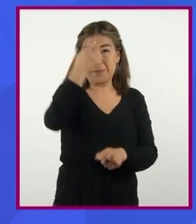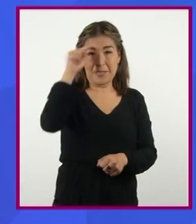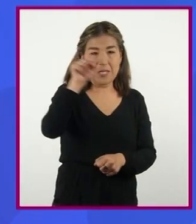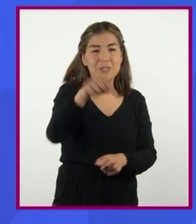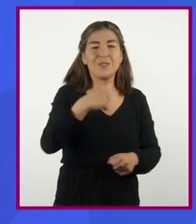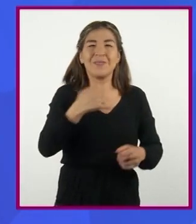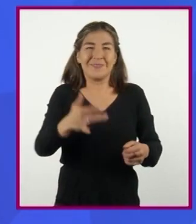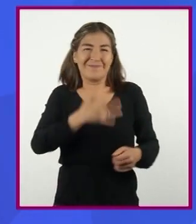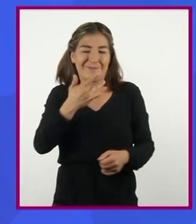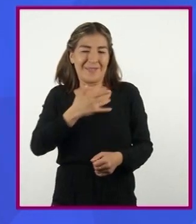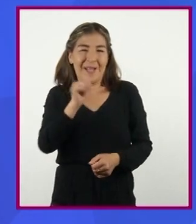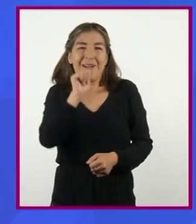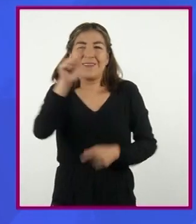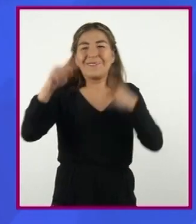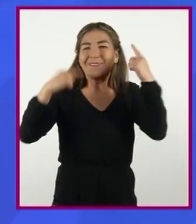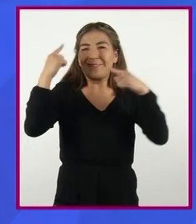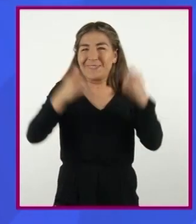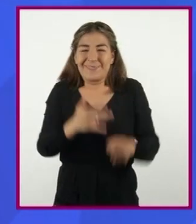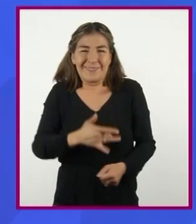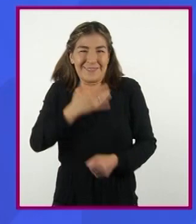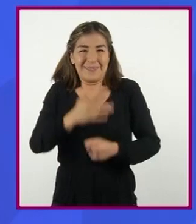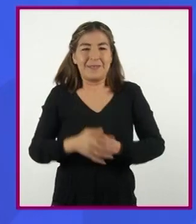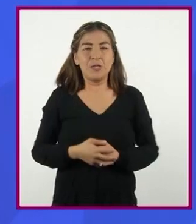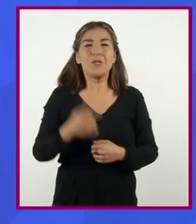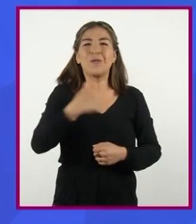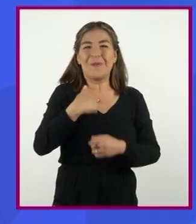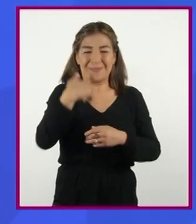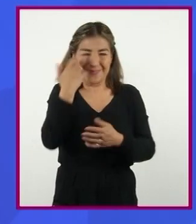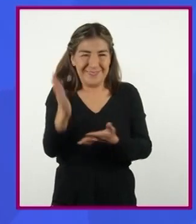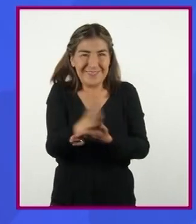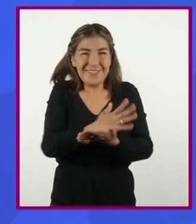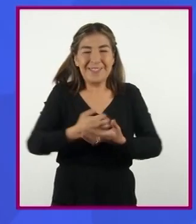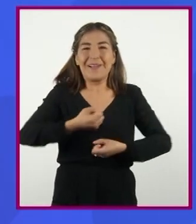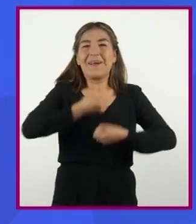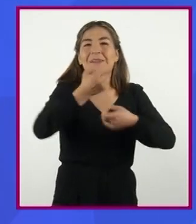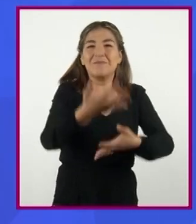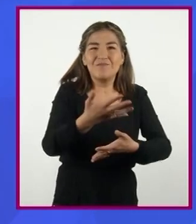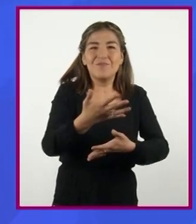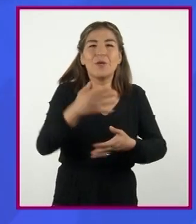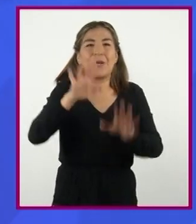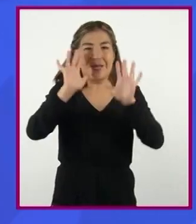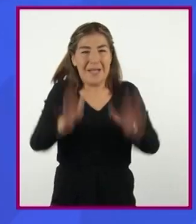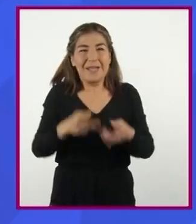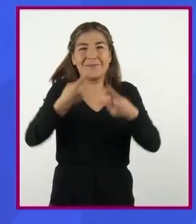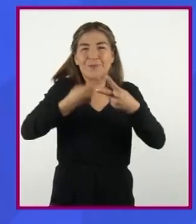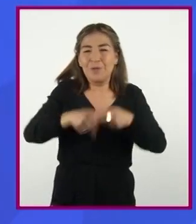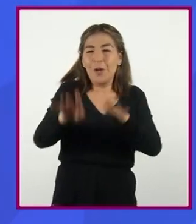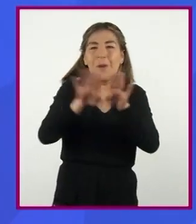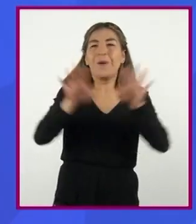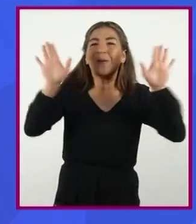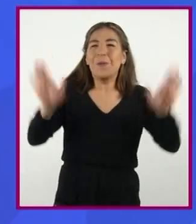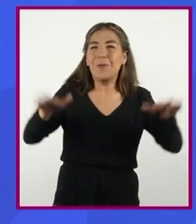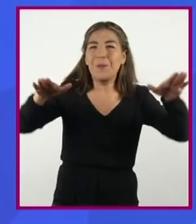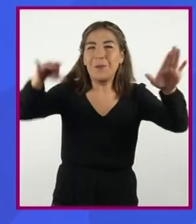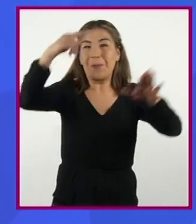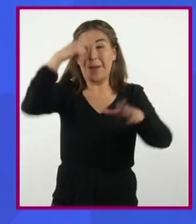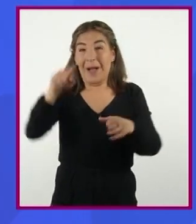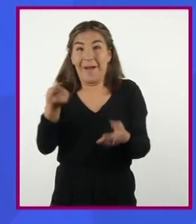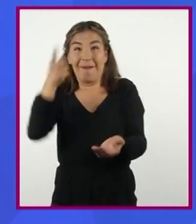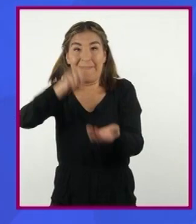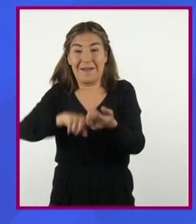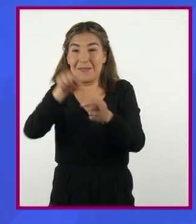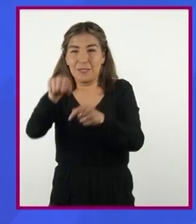locos sentimientos. Quiero dejarlos salir, que empiecen a volar, para que puedan llevar